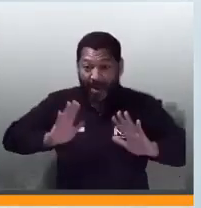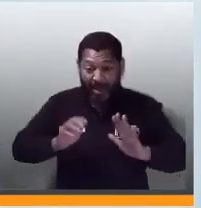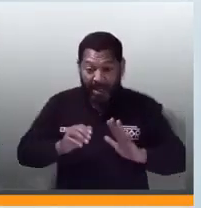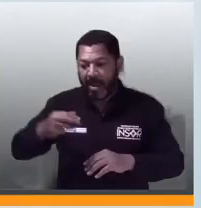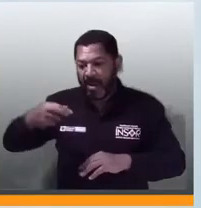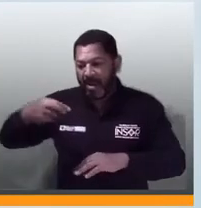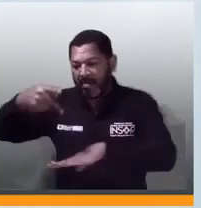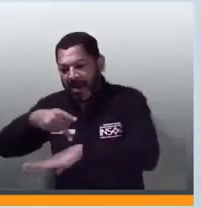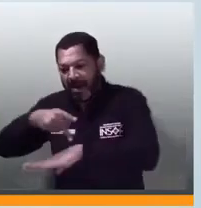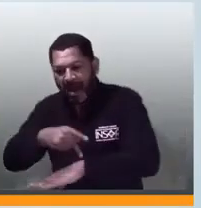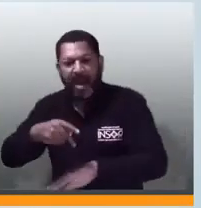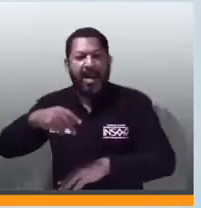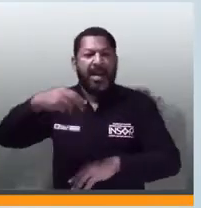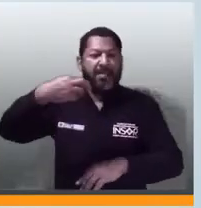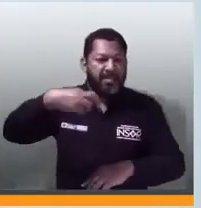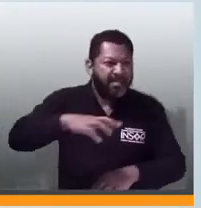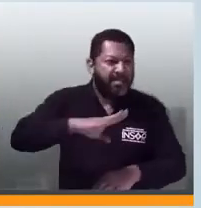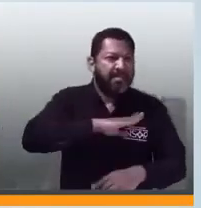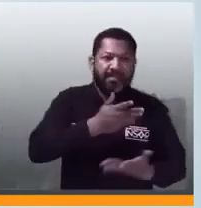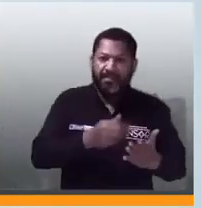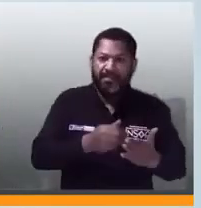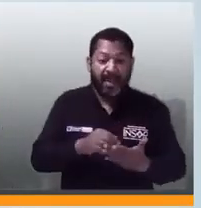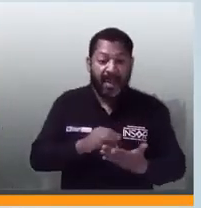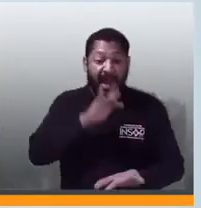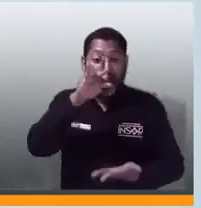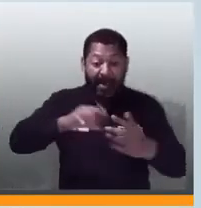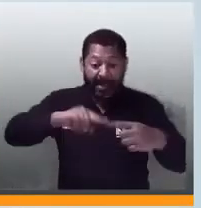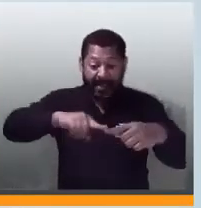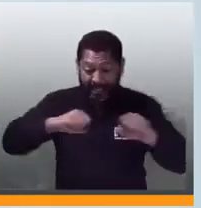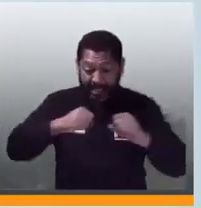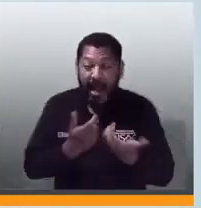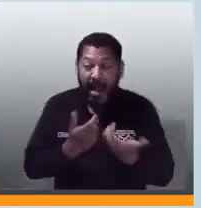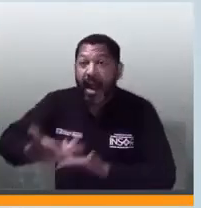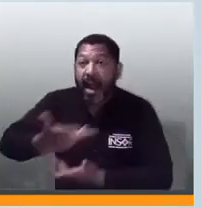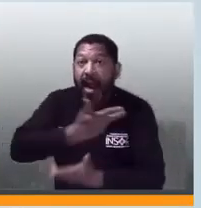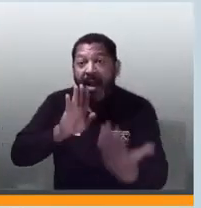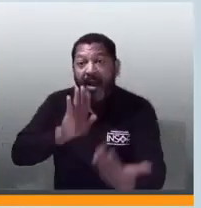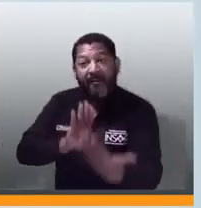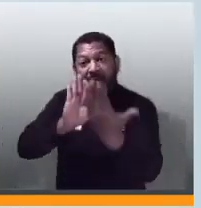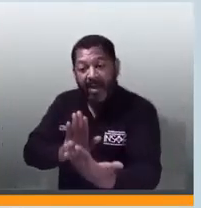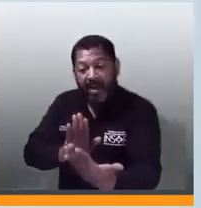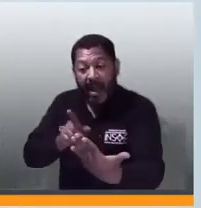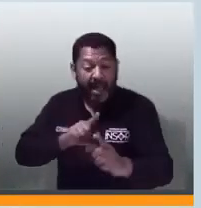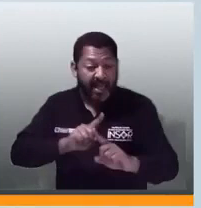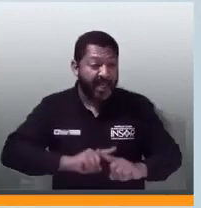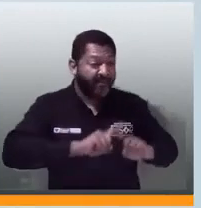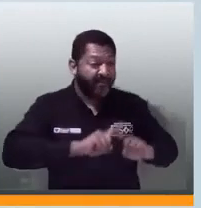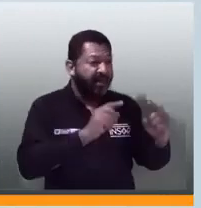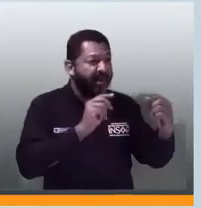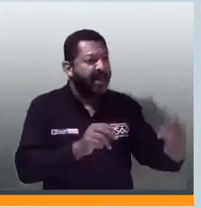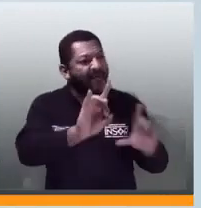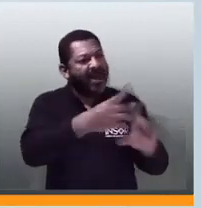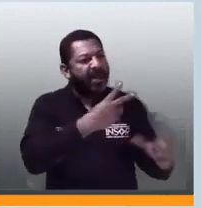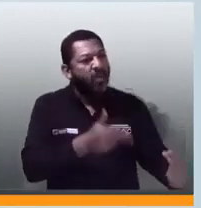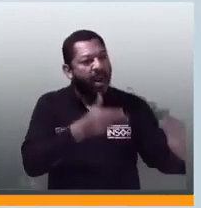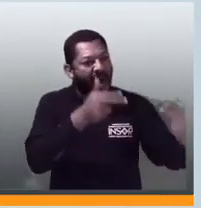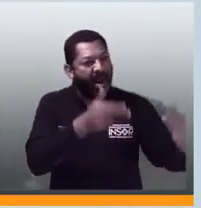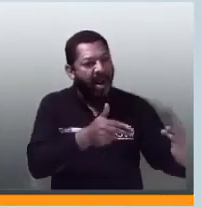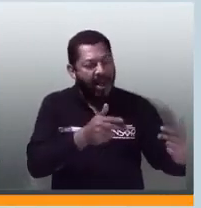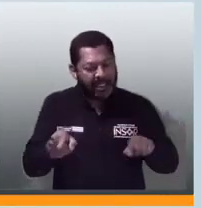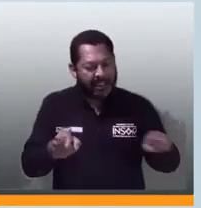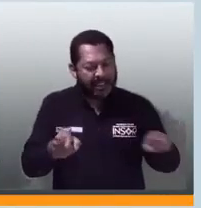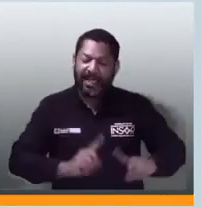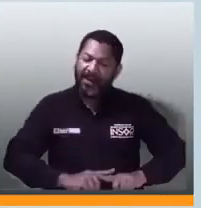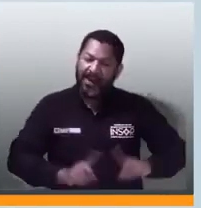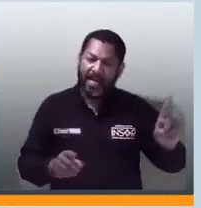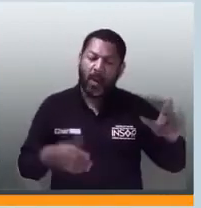nivel. No es lo mismo uno estar en la clase presencial que en la clase remota. No estábamos preparados, no es educación virtual. Entonces